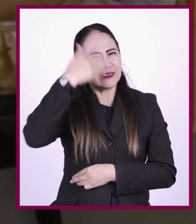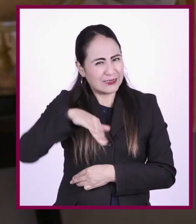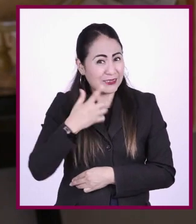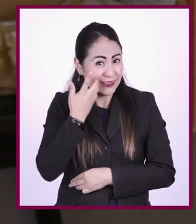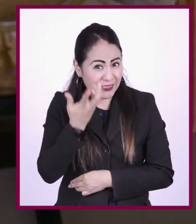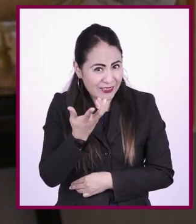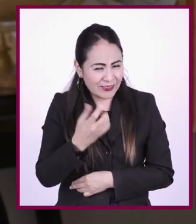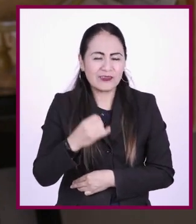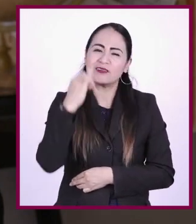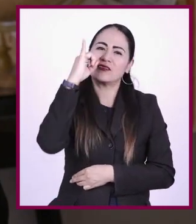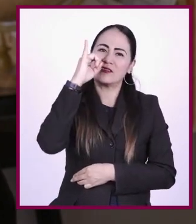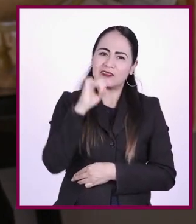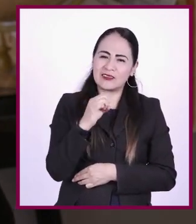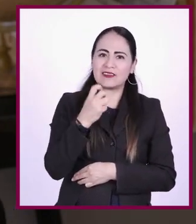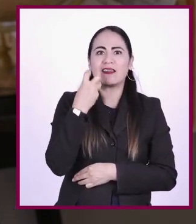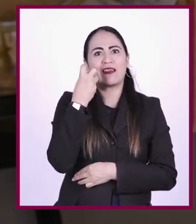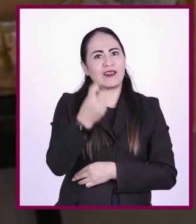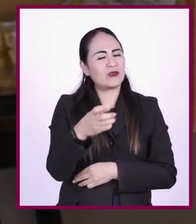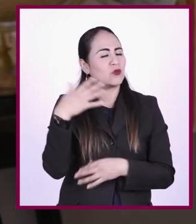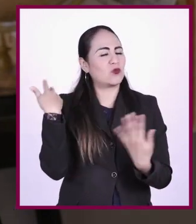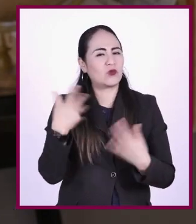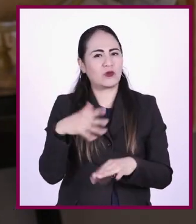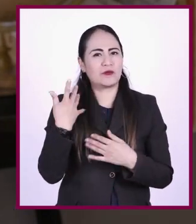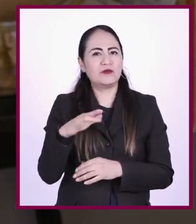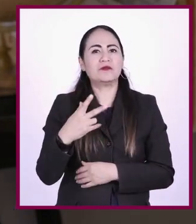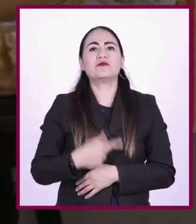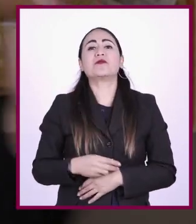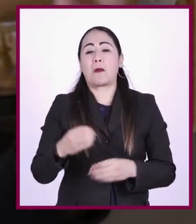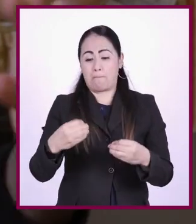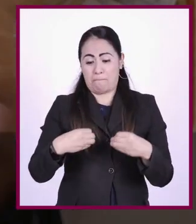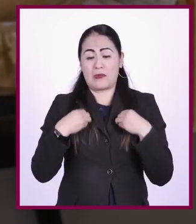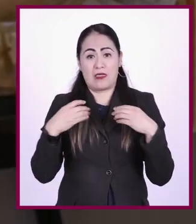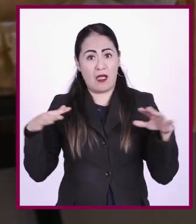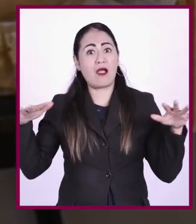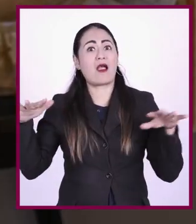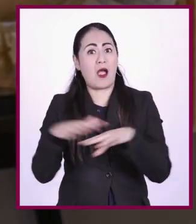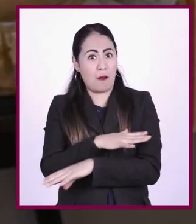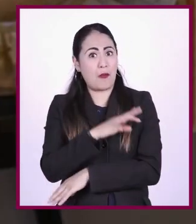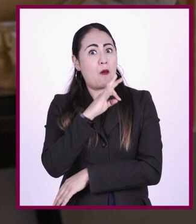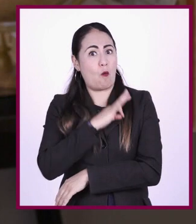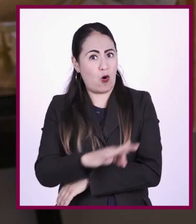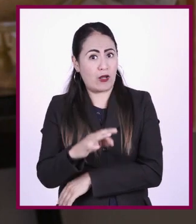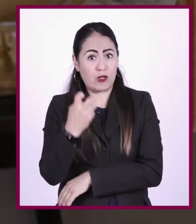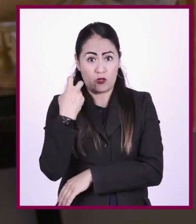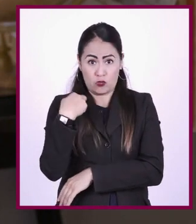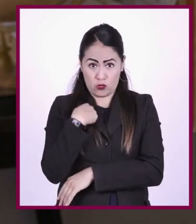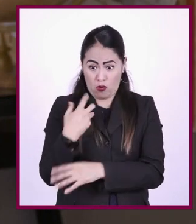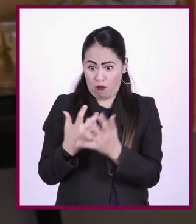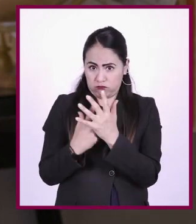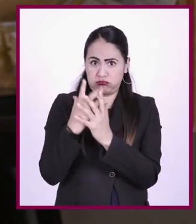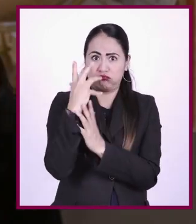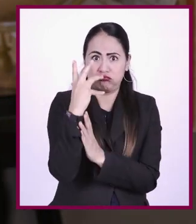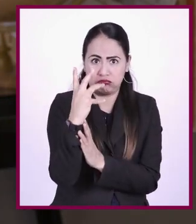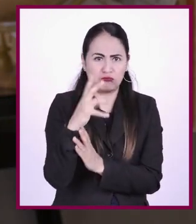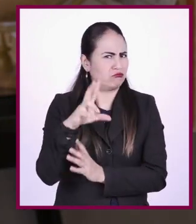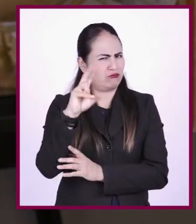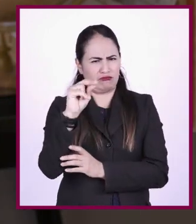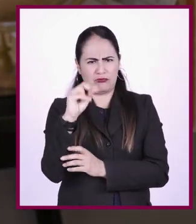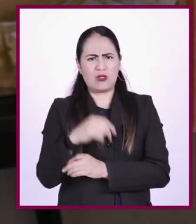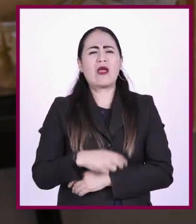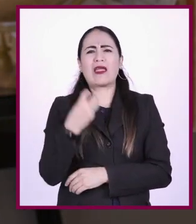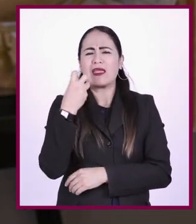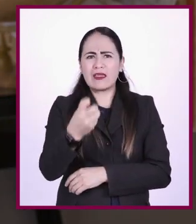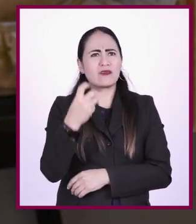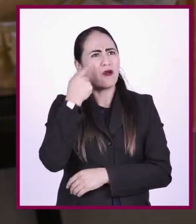verdad es que saber esto es la onda. Nos puede cambiar la vida, ¿no? Y no exagero. Porque es que puede cambiar la forma